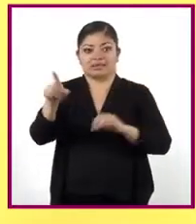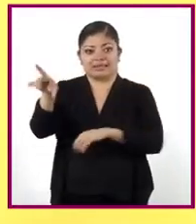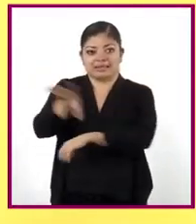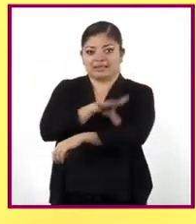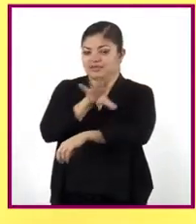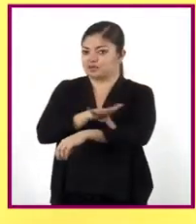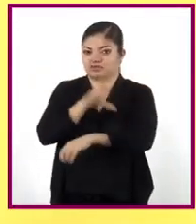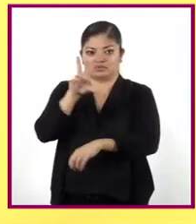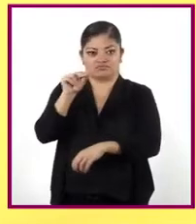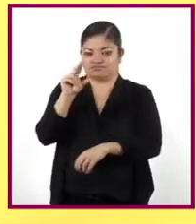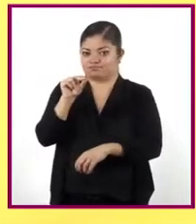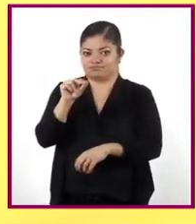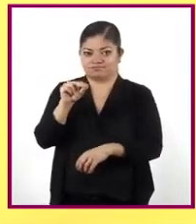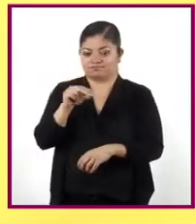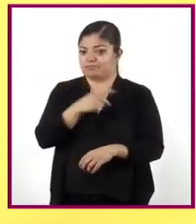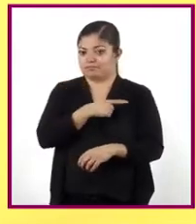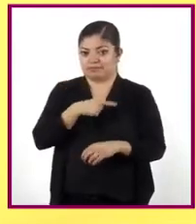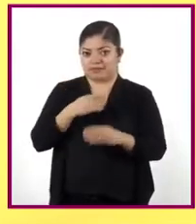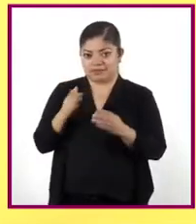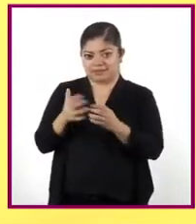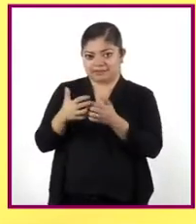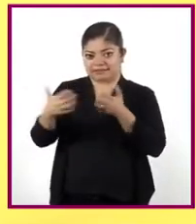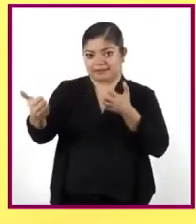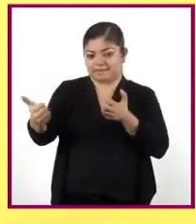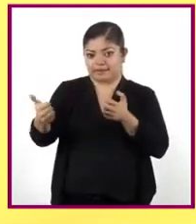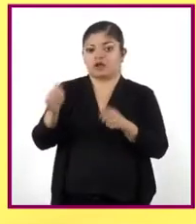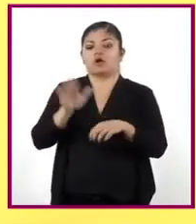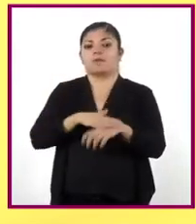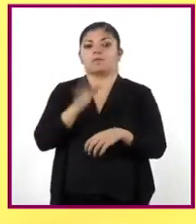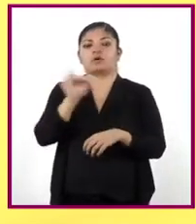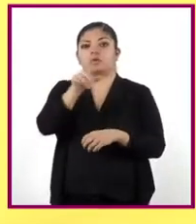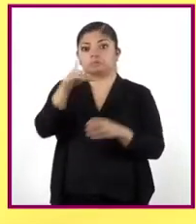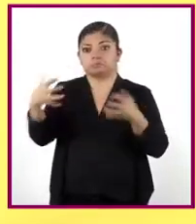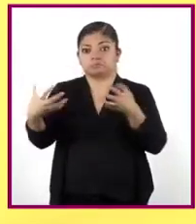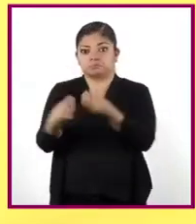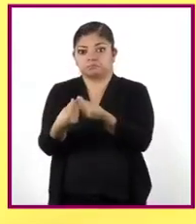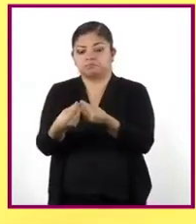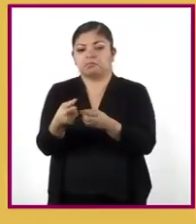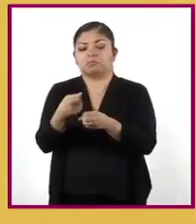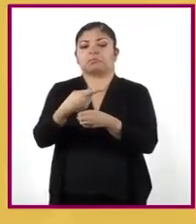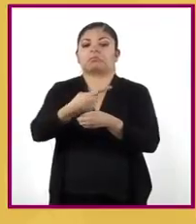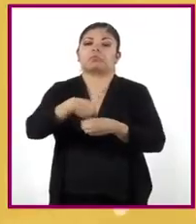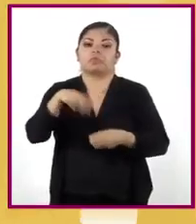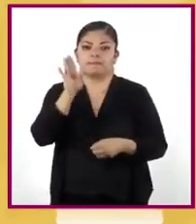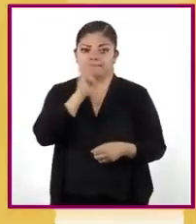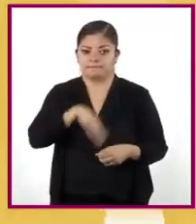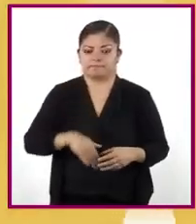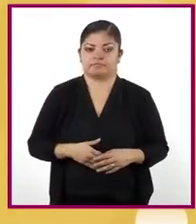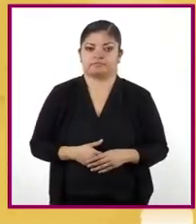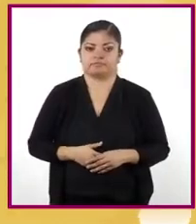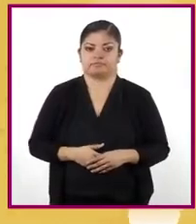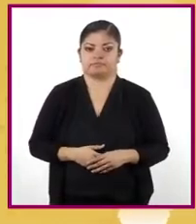tengan o funcionen con imanes, porque esto afectará la dirección de su aguja.